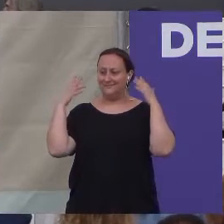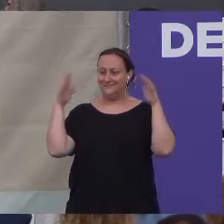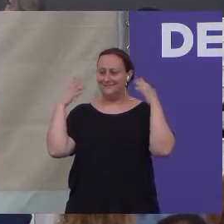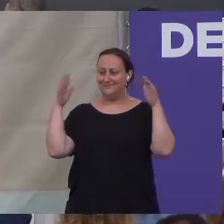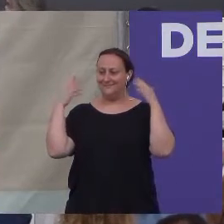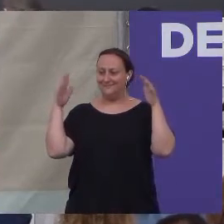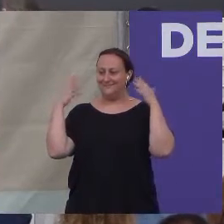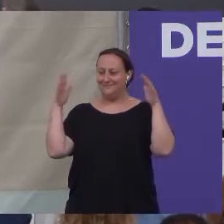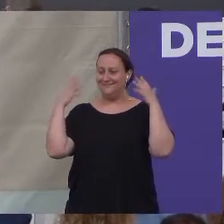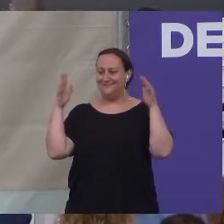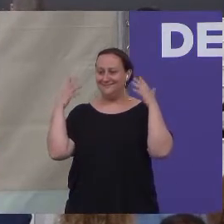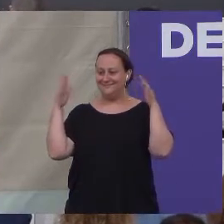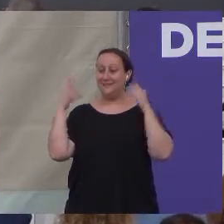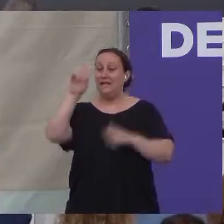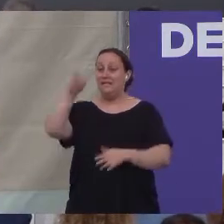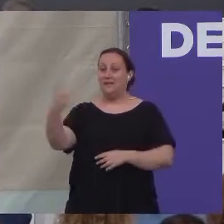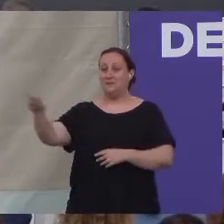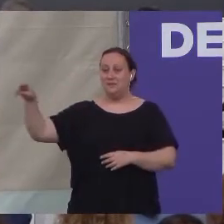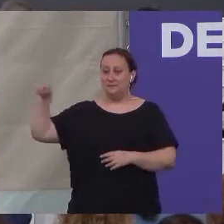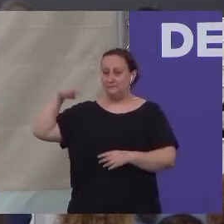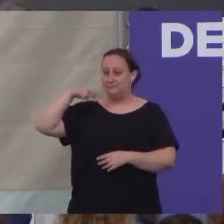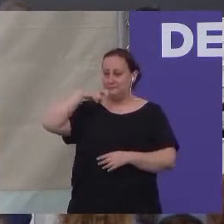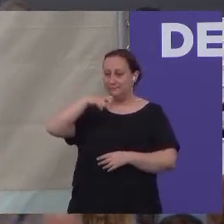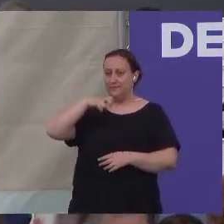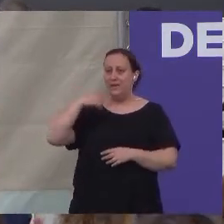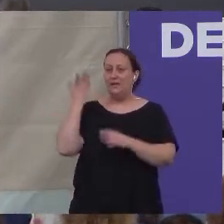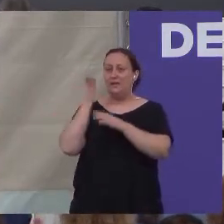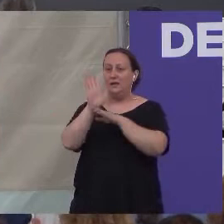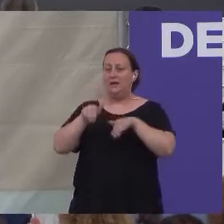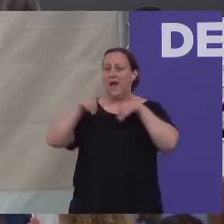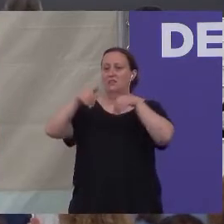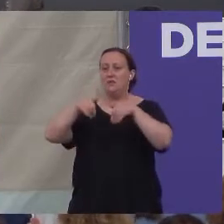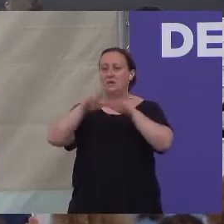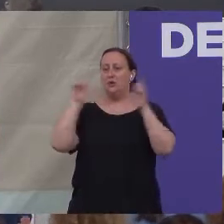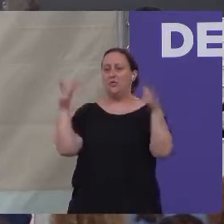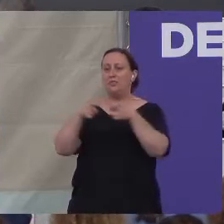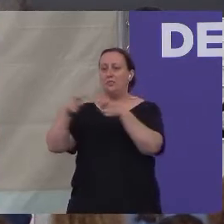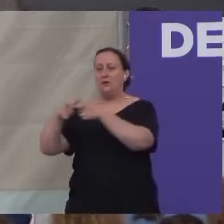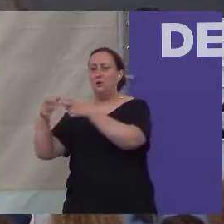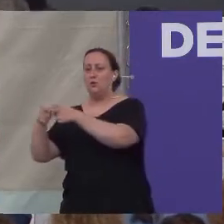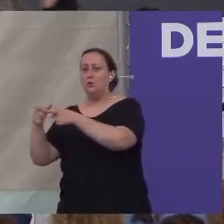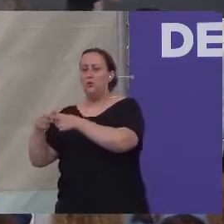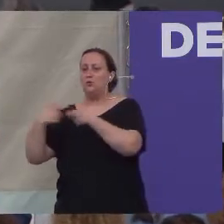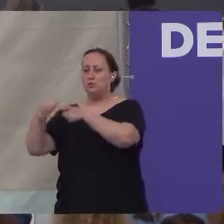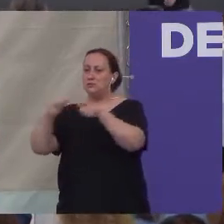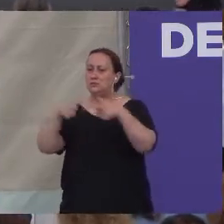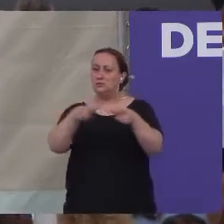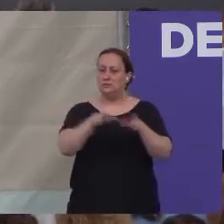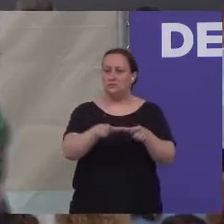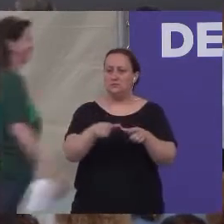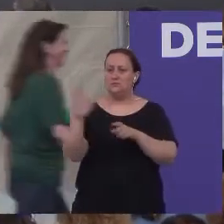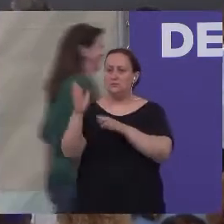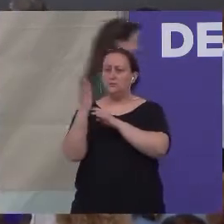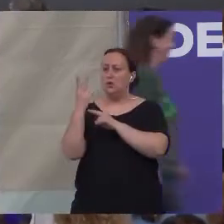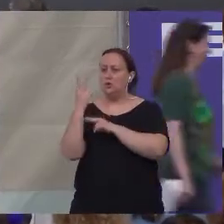Además, también deben subir las candidaturas a círculos sectoriales y en este sentido se han presentado 6 candidaturas, 2 por el círculo de